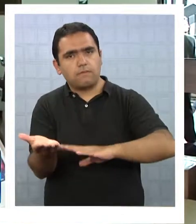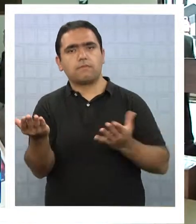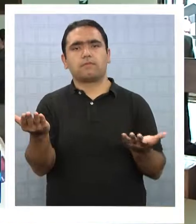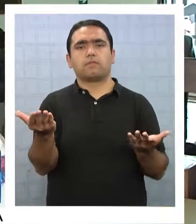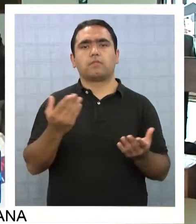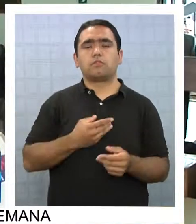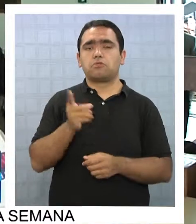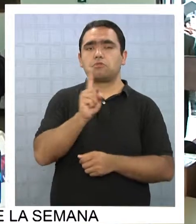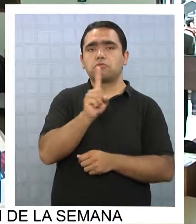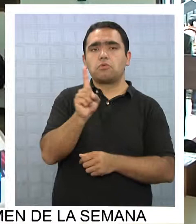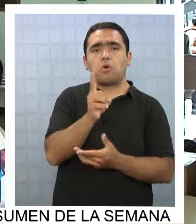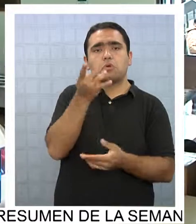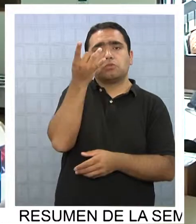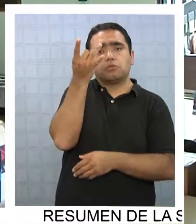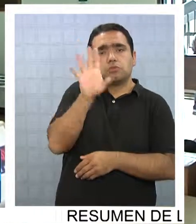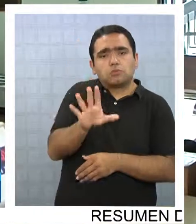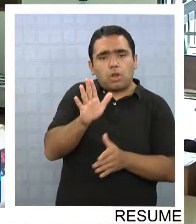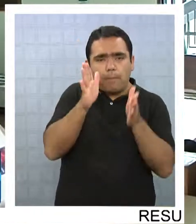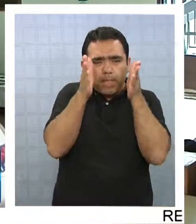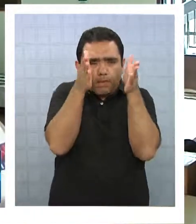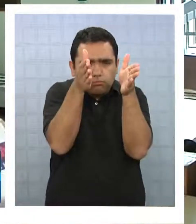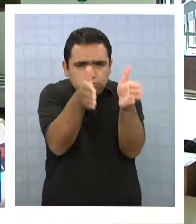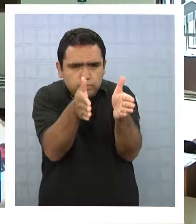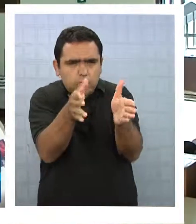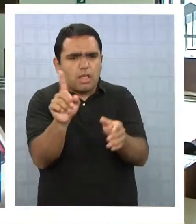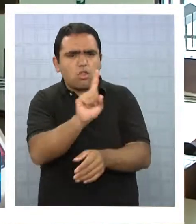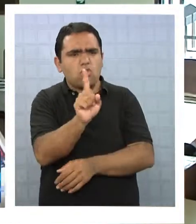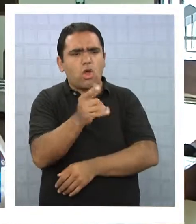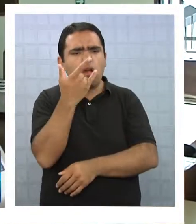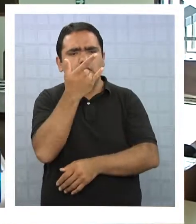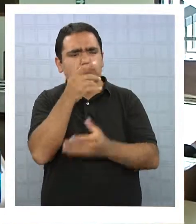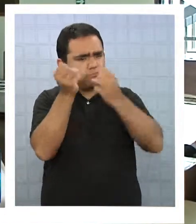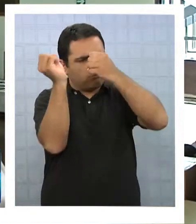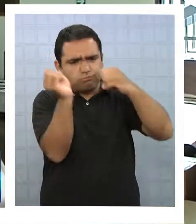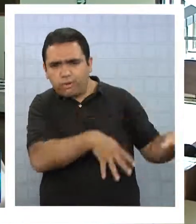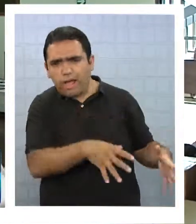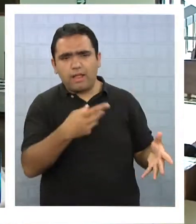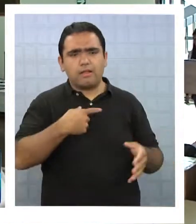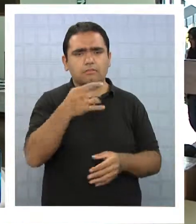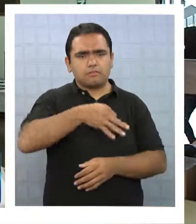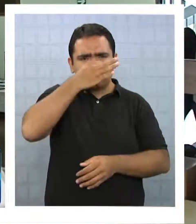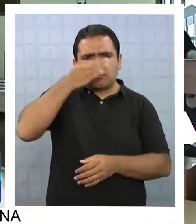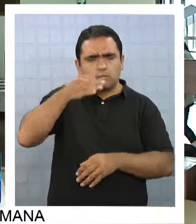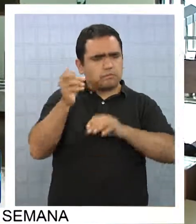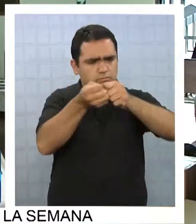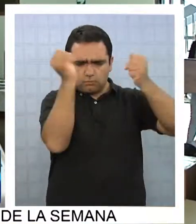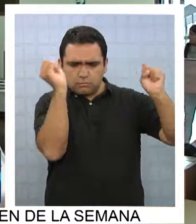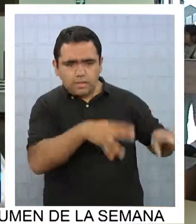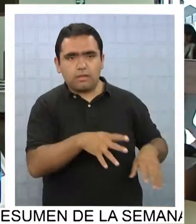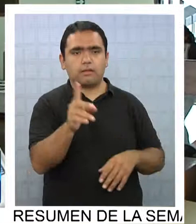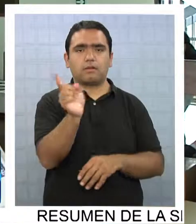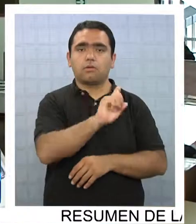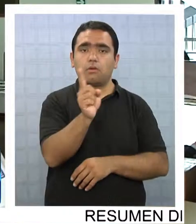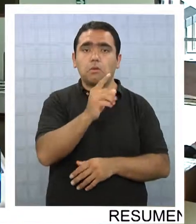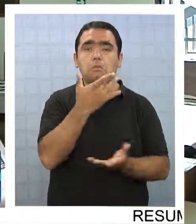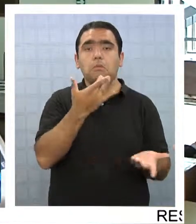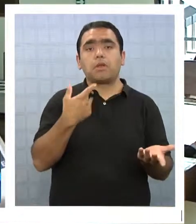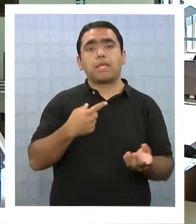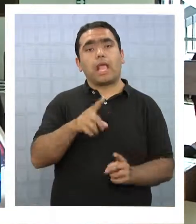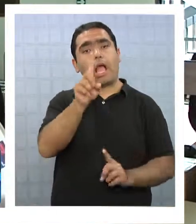circuncritos exclusivamente a la oferta de abstinencia porque hoy día muchos usuarios de programas que podrían necesitar